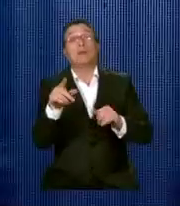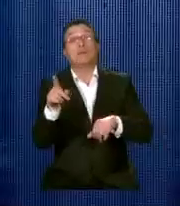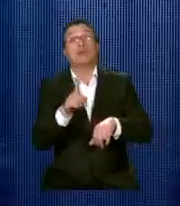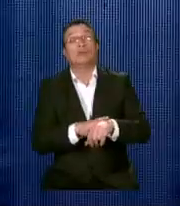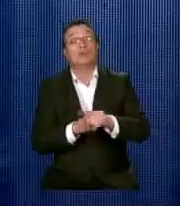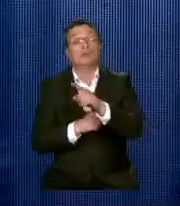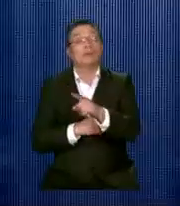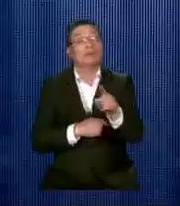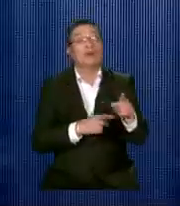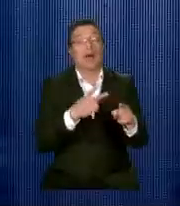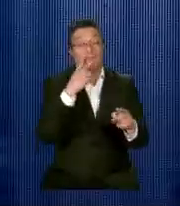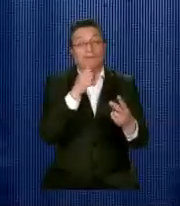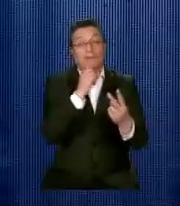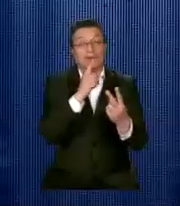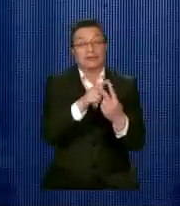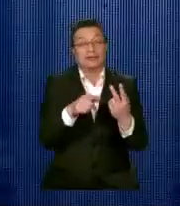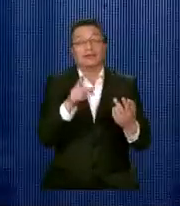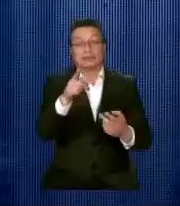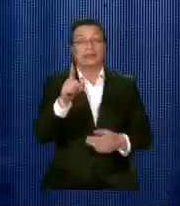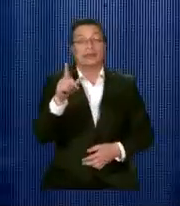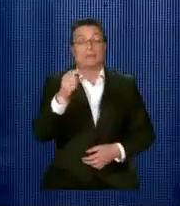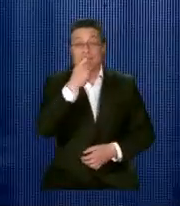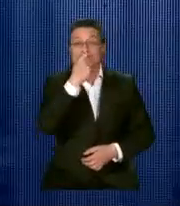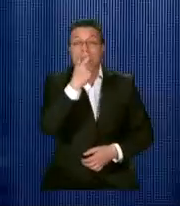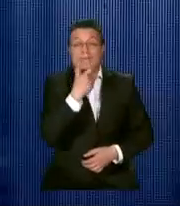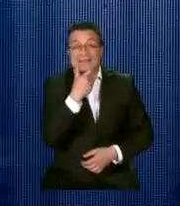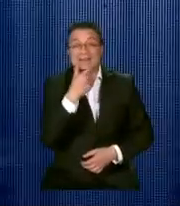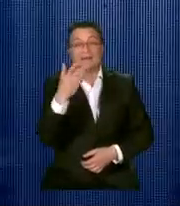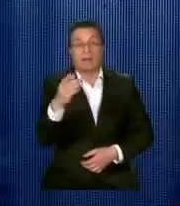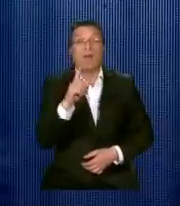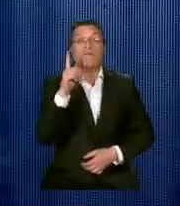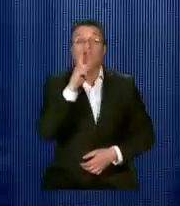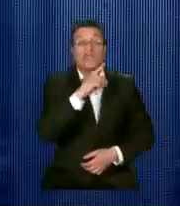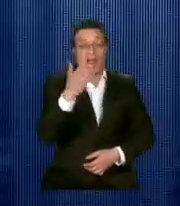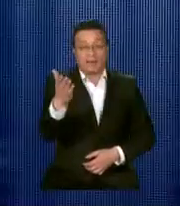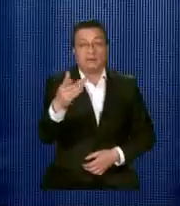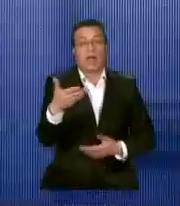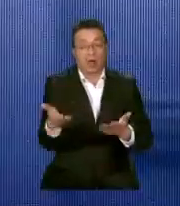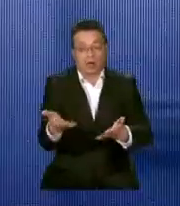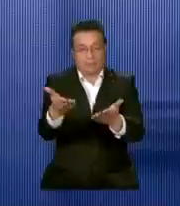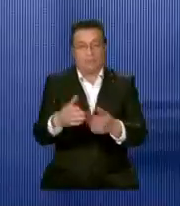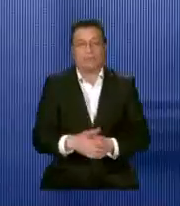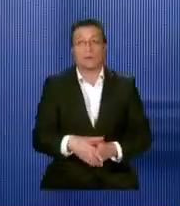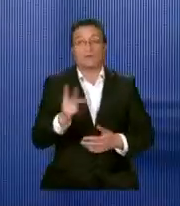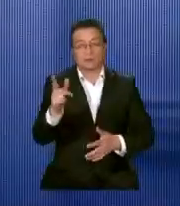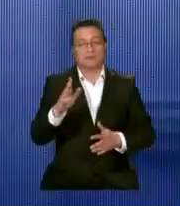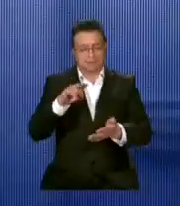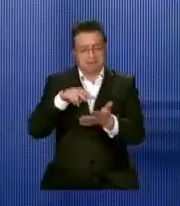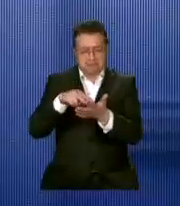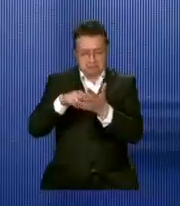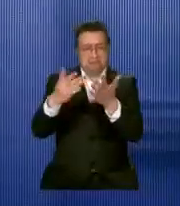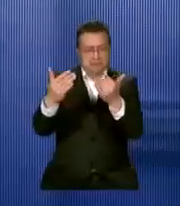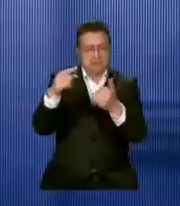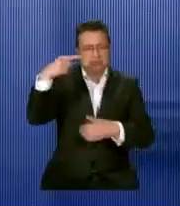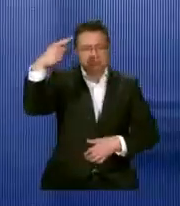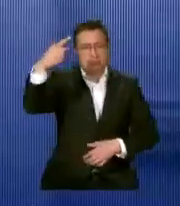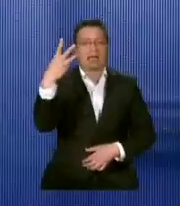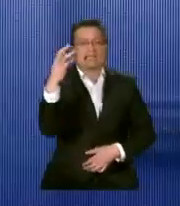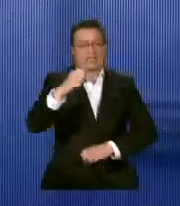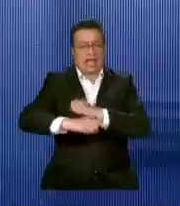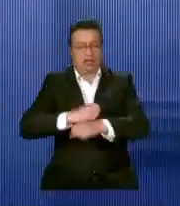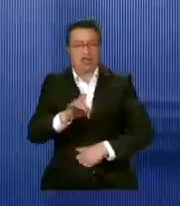Internet tienen los candidatos. Sebastián Sichel, su minuto final desde ahora, ya. Tengamos la esperanza que los próximos 30 años de